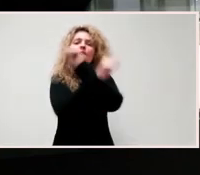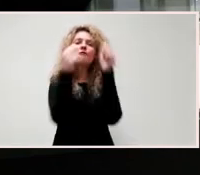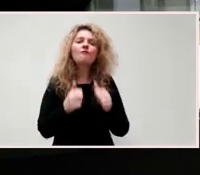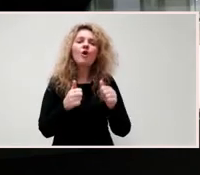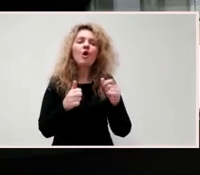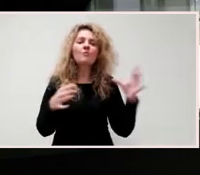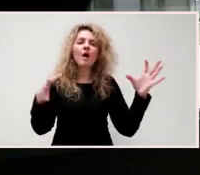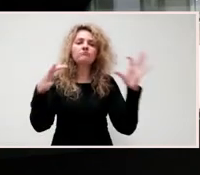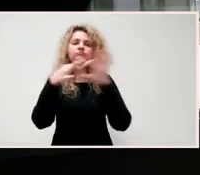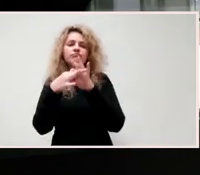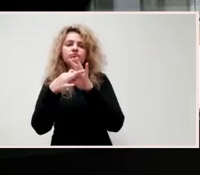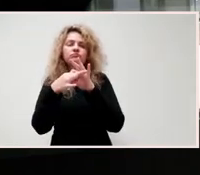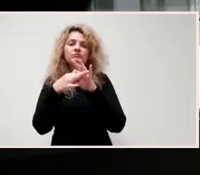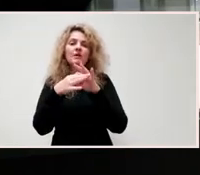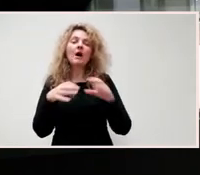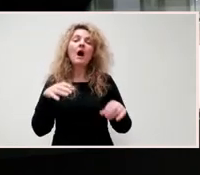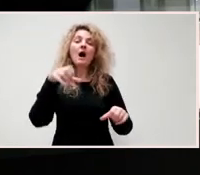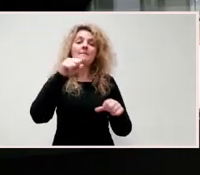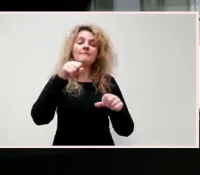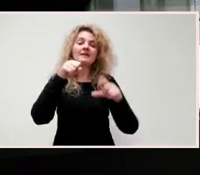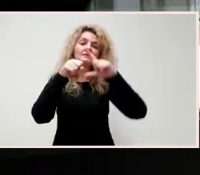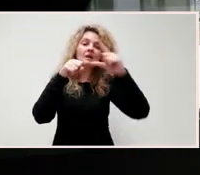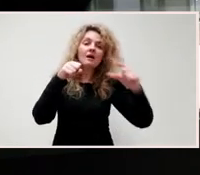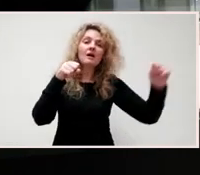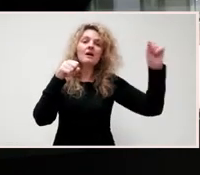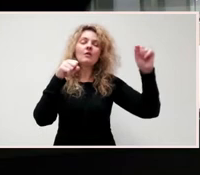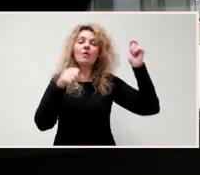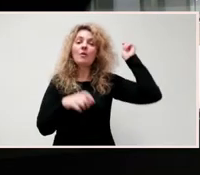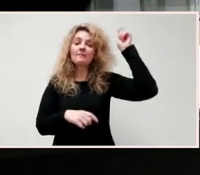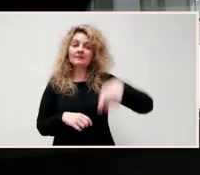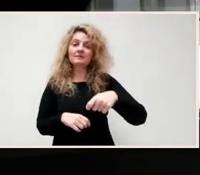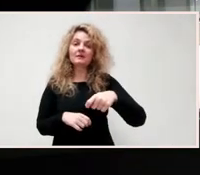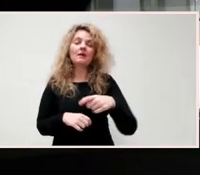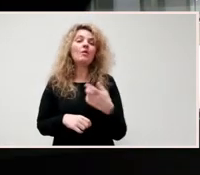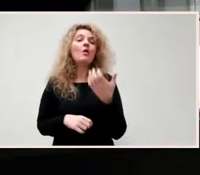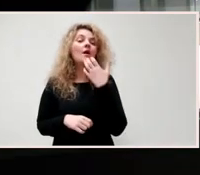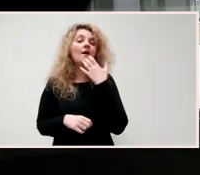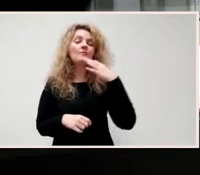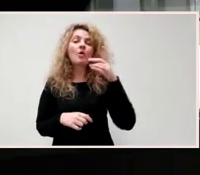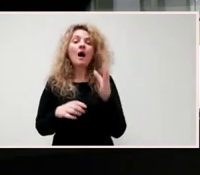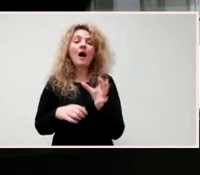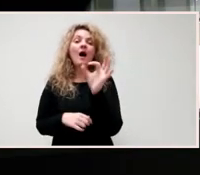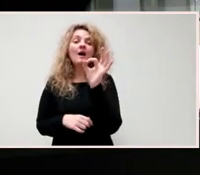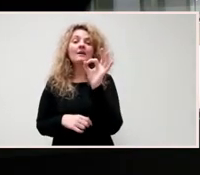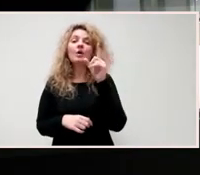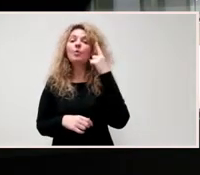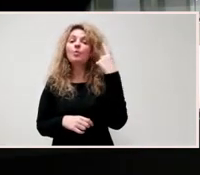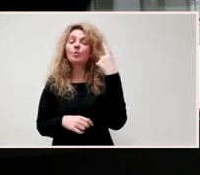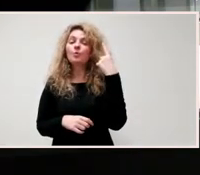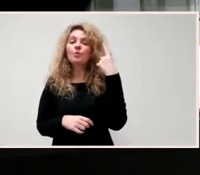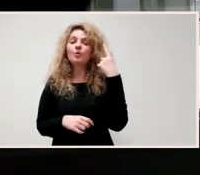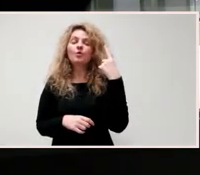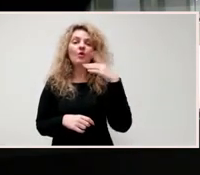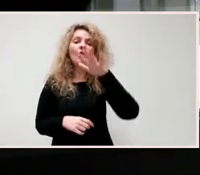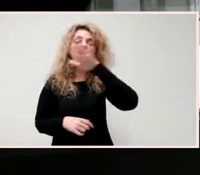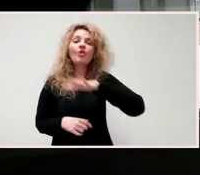vexades como era a forma na que se xuntaban o machado o mango. En concreto, esta é dun machado dun só anel,